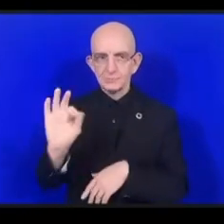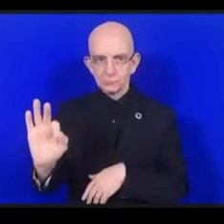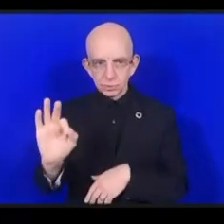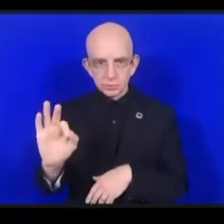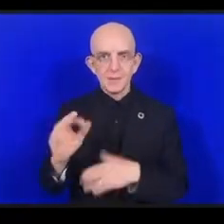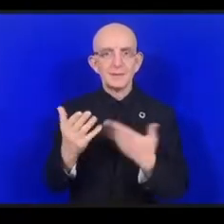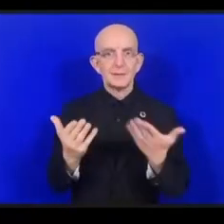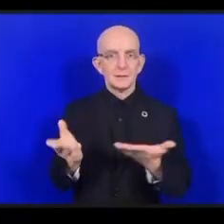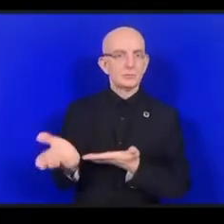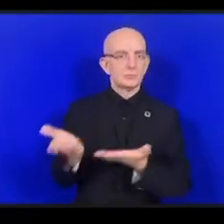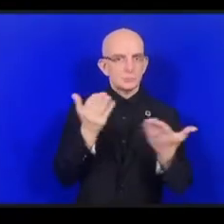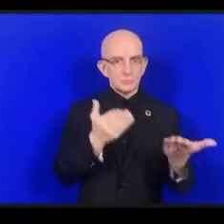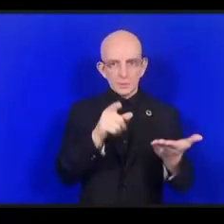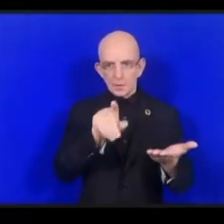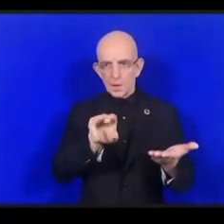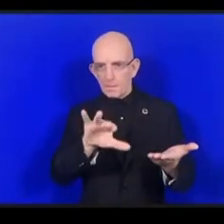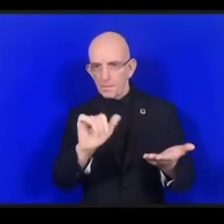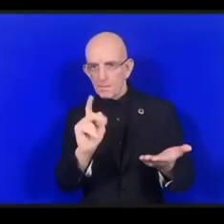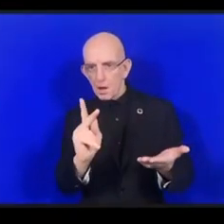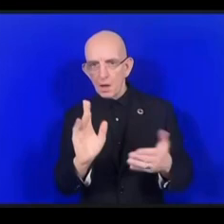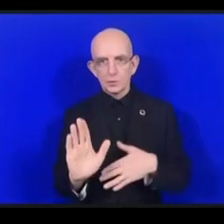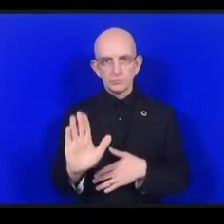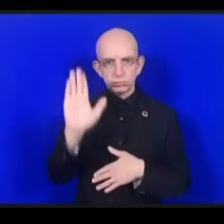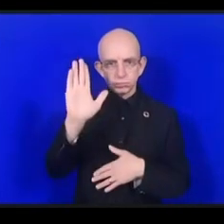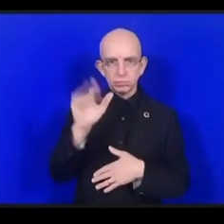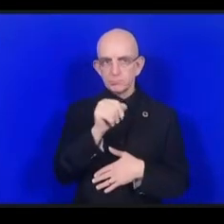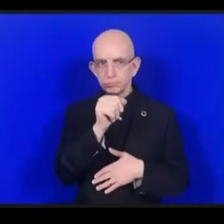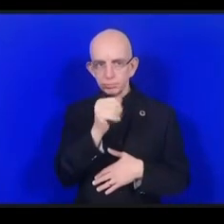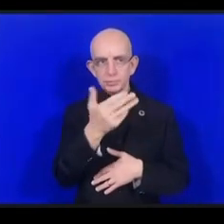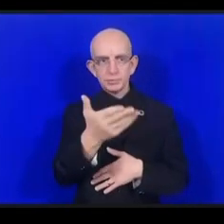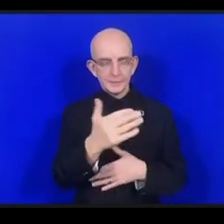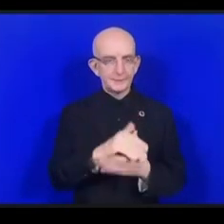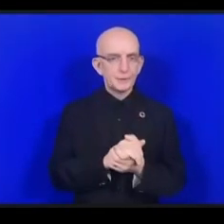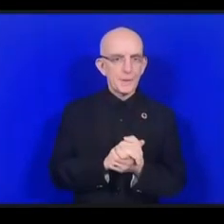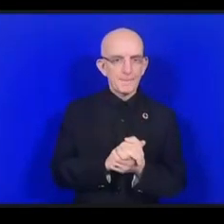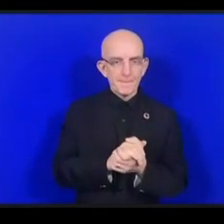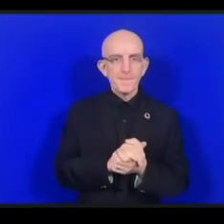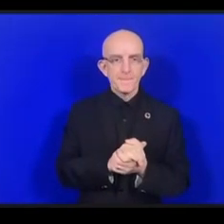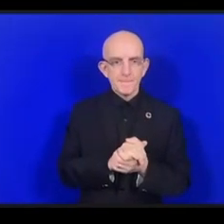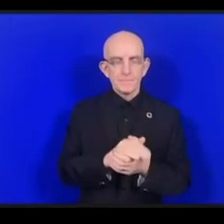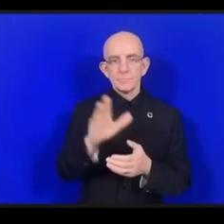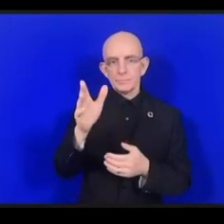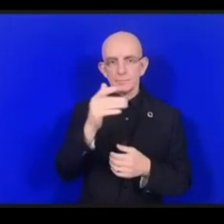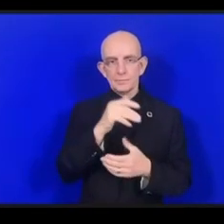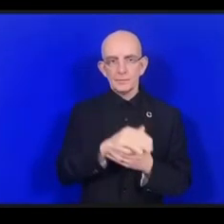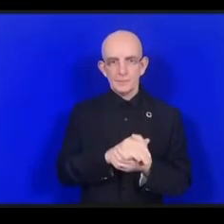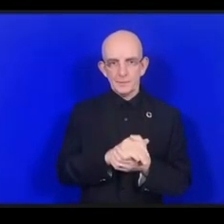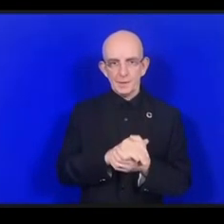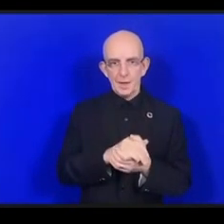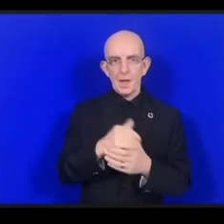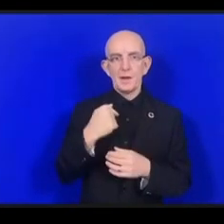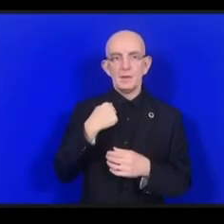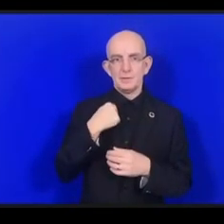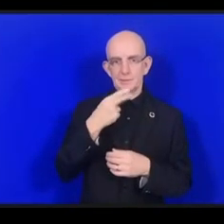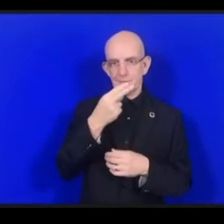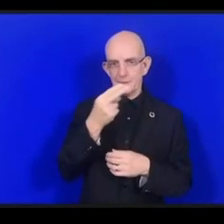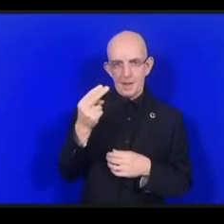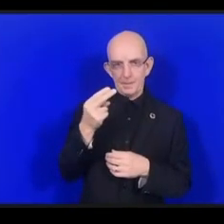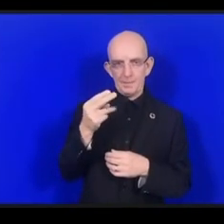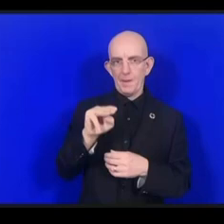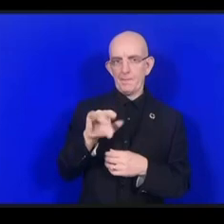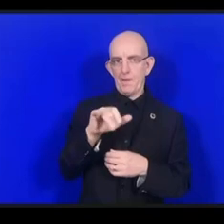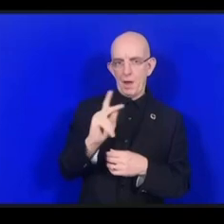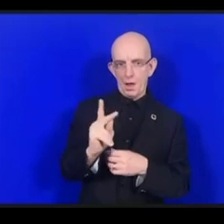gracias Bueno gracias Marcos Carvel soy asesor de políticas para el